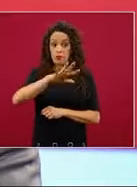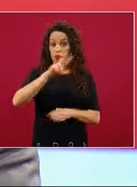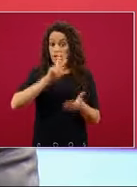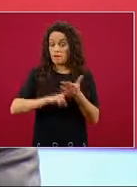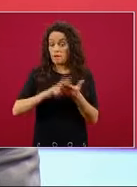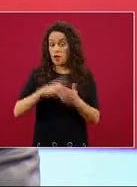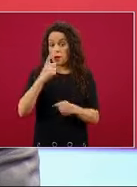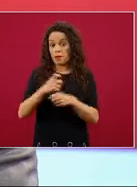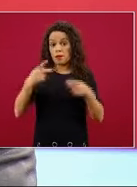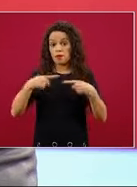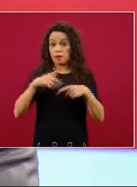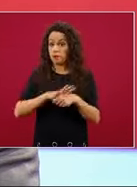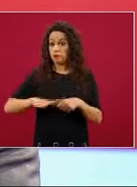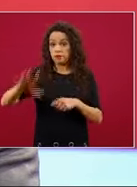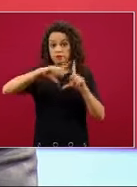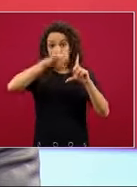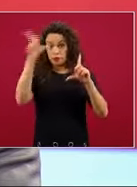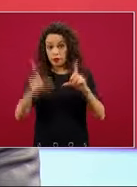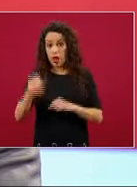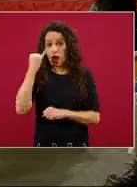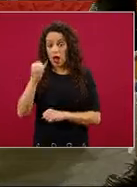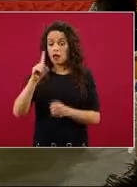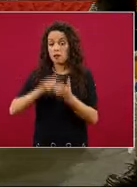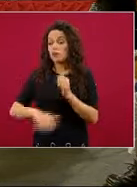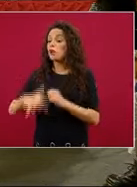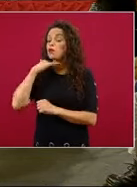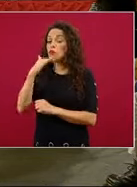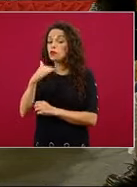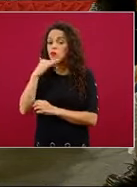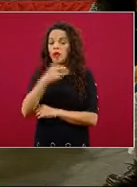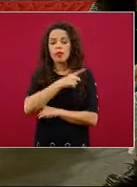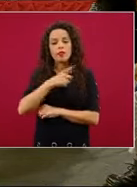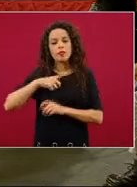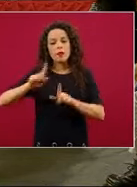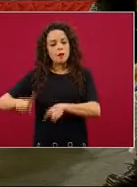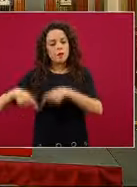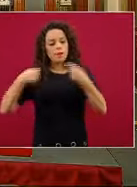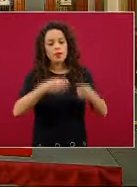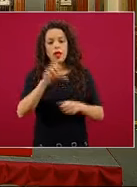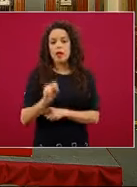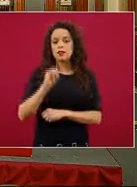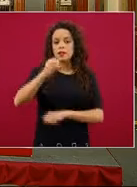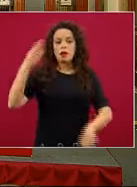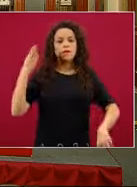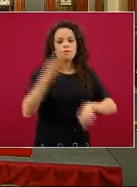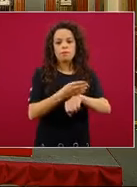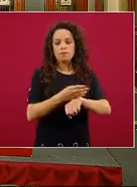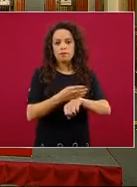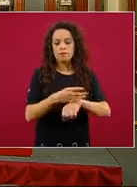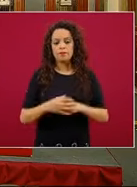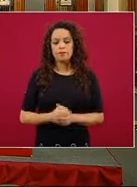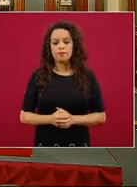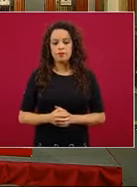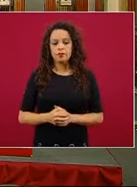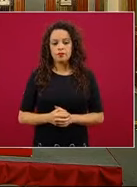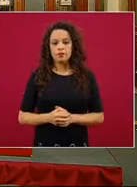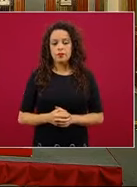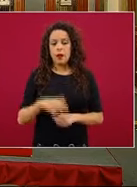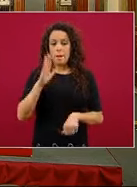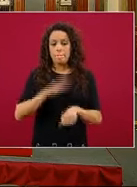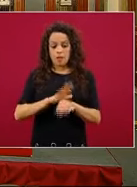y destacadamente la corrupción, deben ser sancionados. No me puedo pronunciar sobre los específicos porque ni es mi